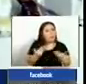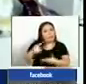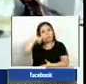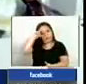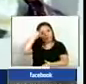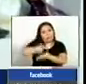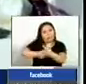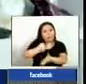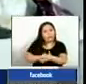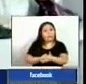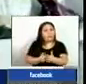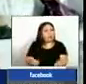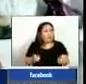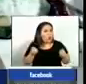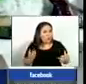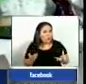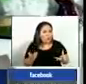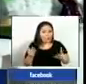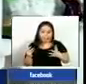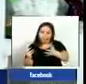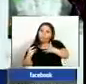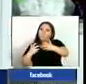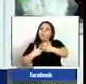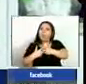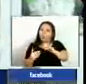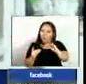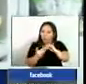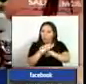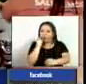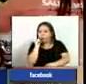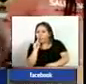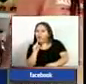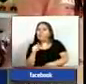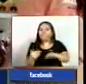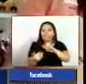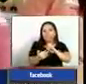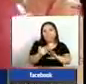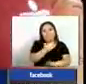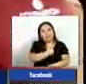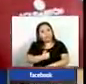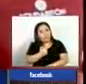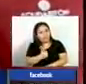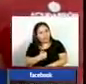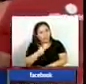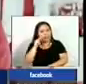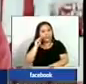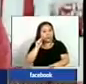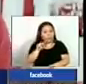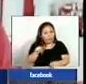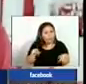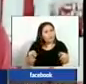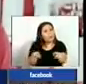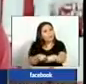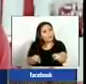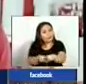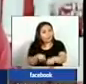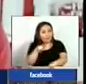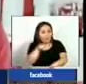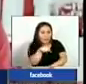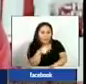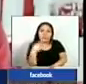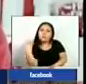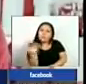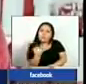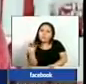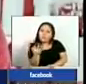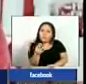la mejor forma de ayudar es ser empático ponerte en el lugar de las demás personas y darte cuenta que son nuestros hermanos que necesitan de nosotros